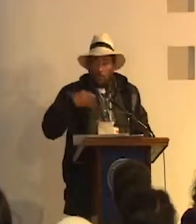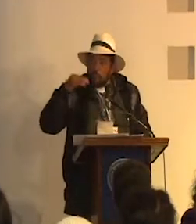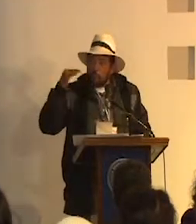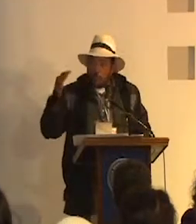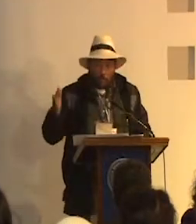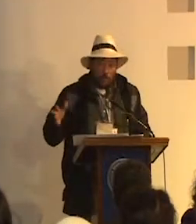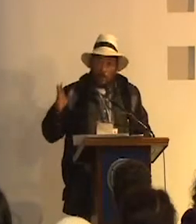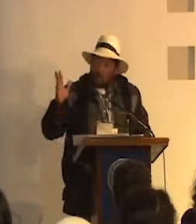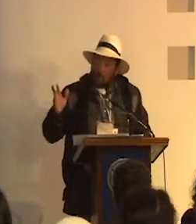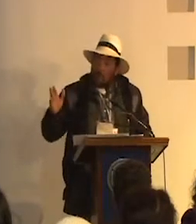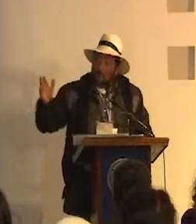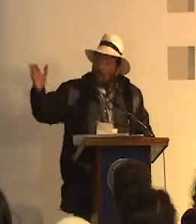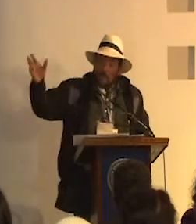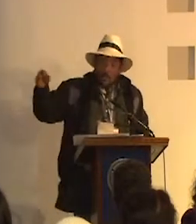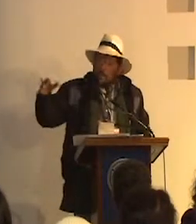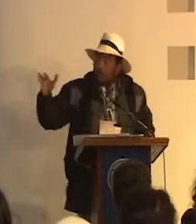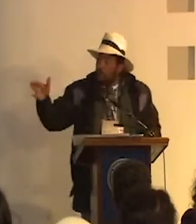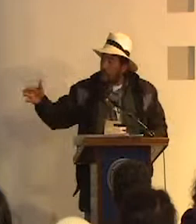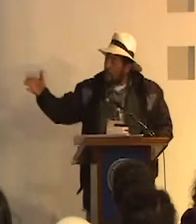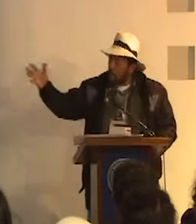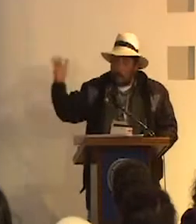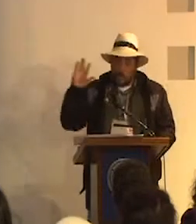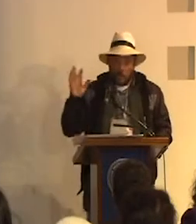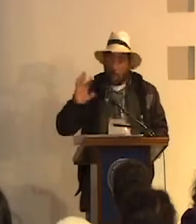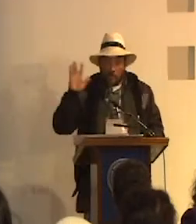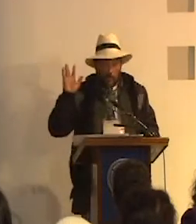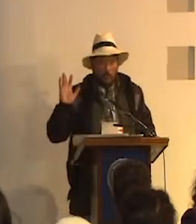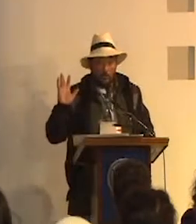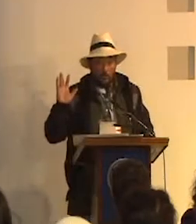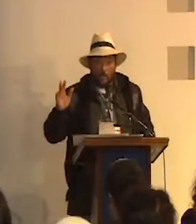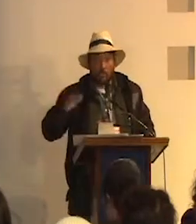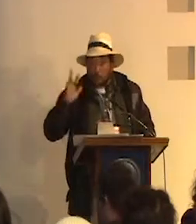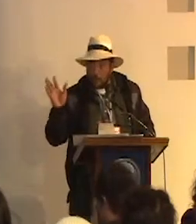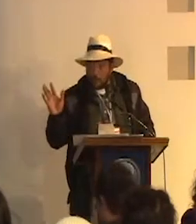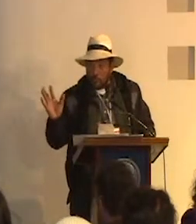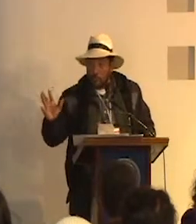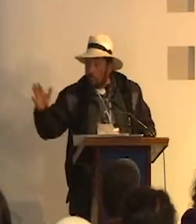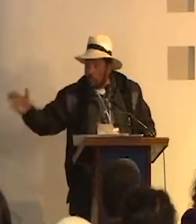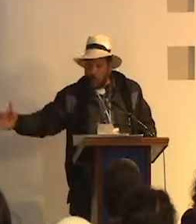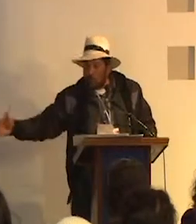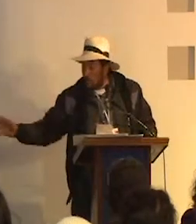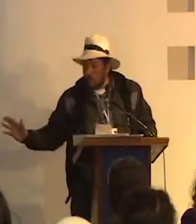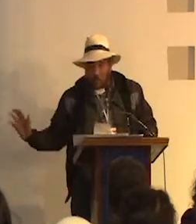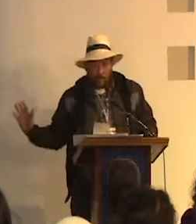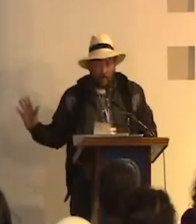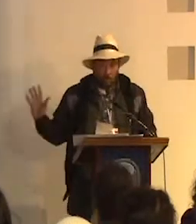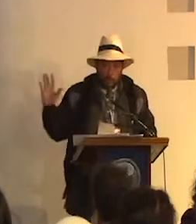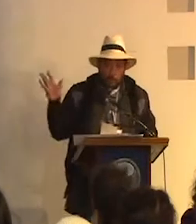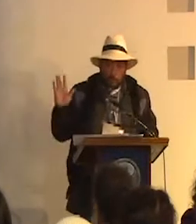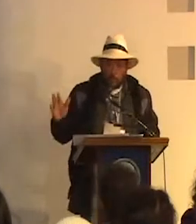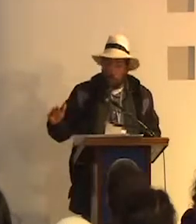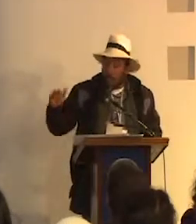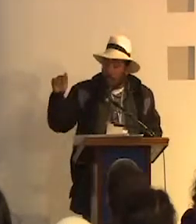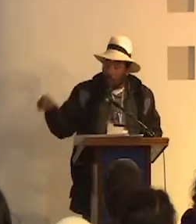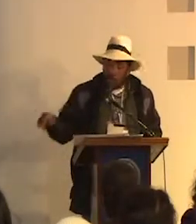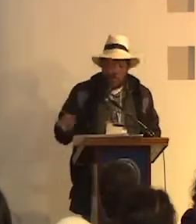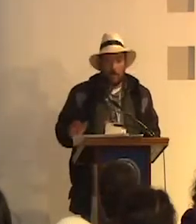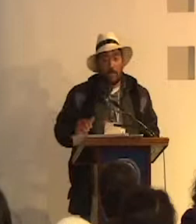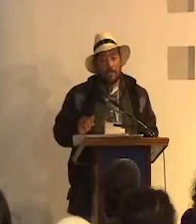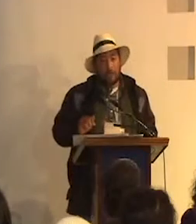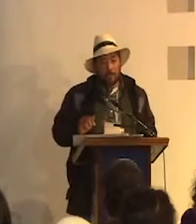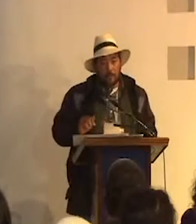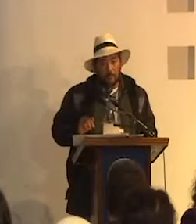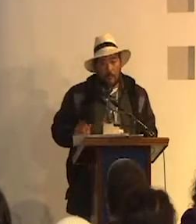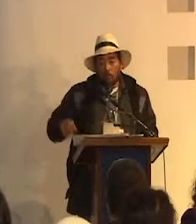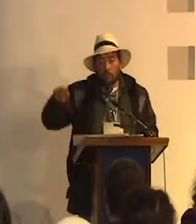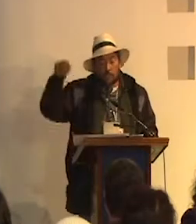Soy psicólogo. Como psicólogo les digo yo a ustedes, si a usted, a una mujer, a cualquiera mujer de ustedes o a cualquier hombre lo violan usted vive en su casa